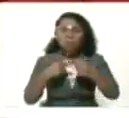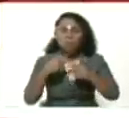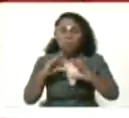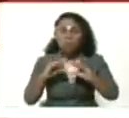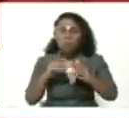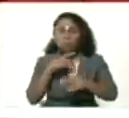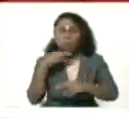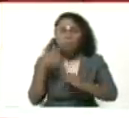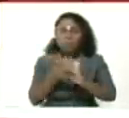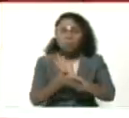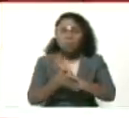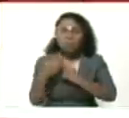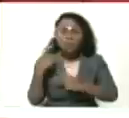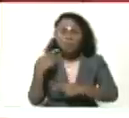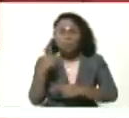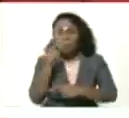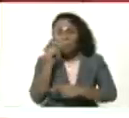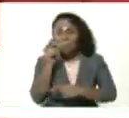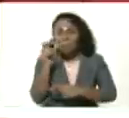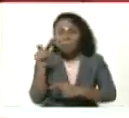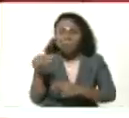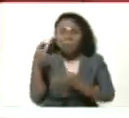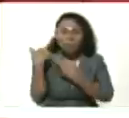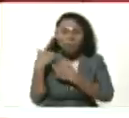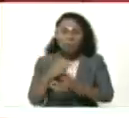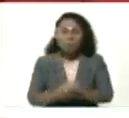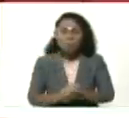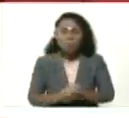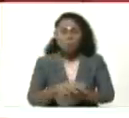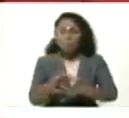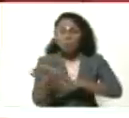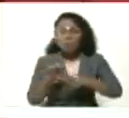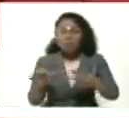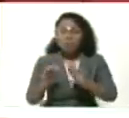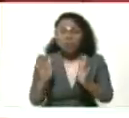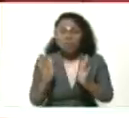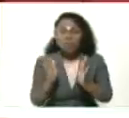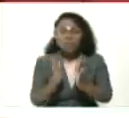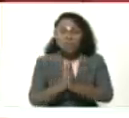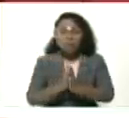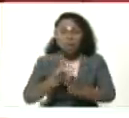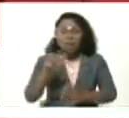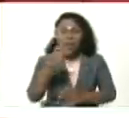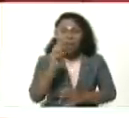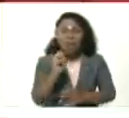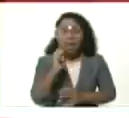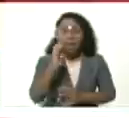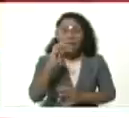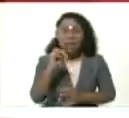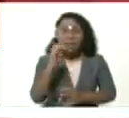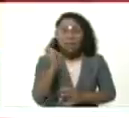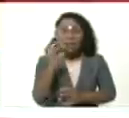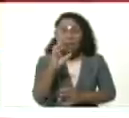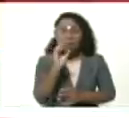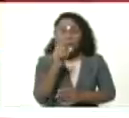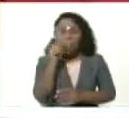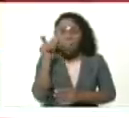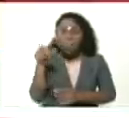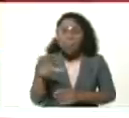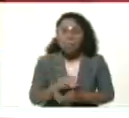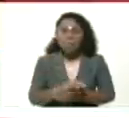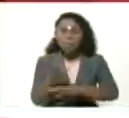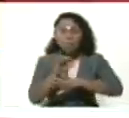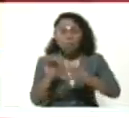partido Tupamaro, Francisco Hipólito, municipio San Genaro Boconoito, Evelio Montilla, municipio